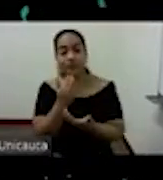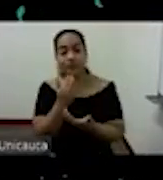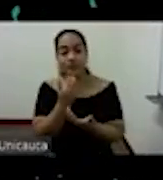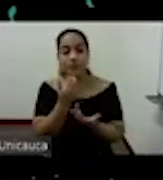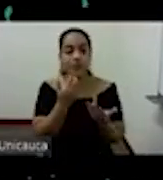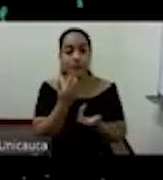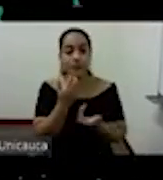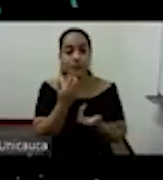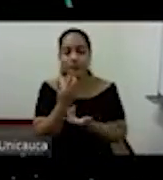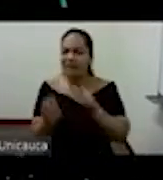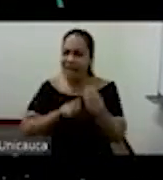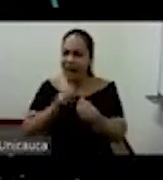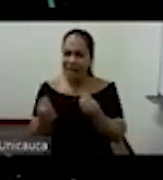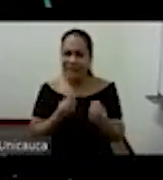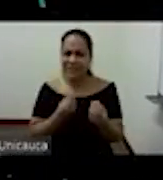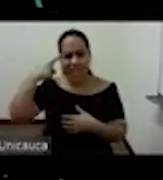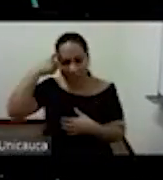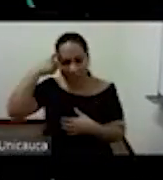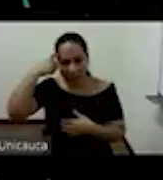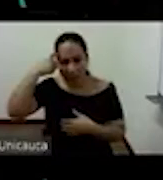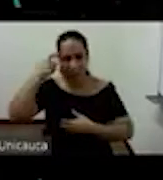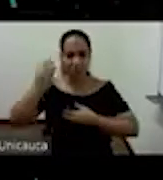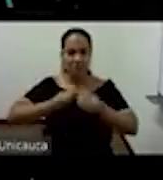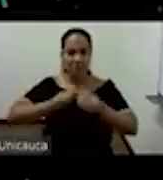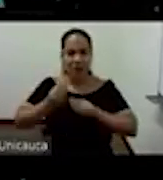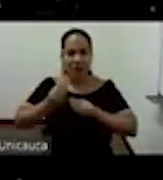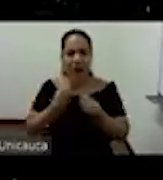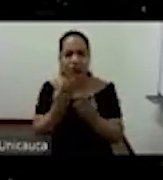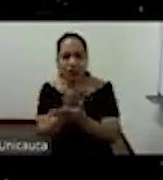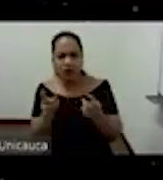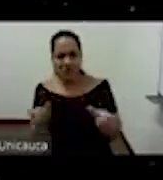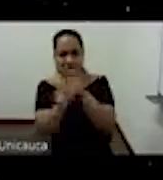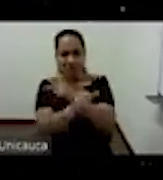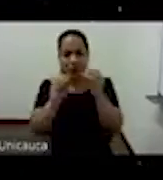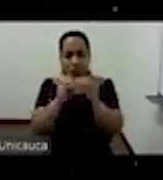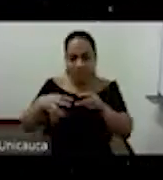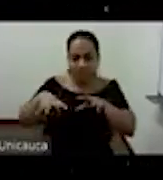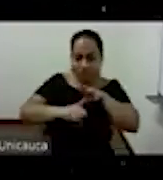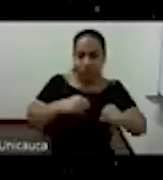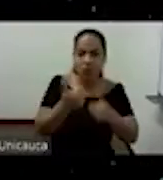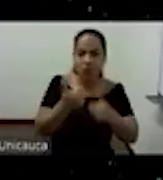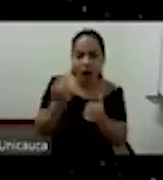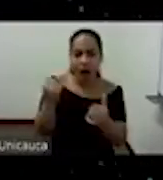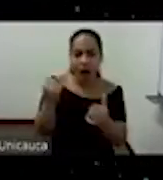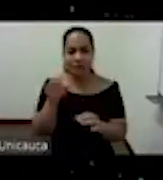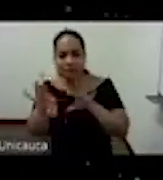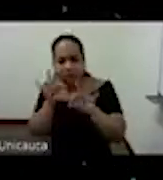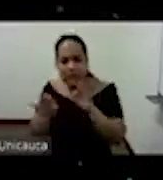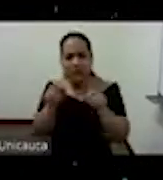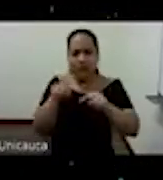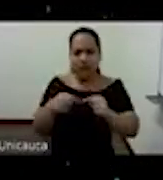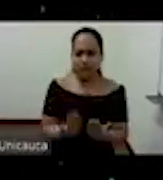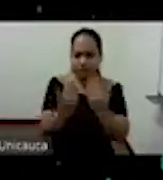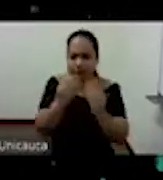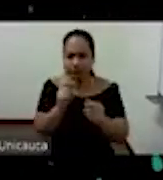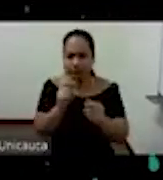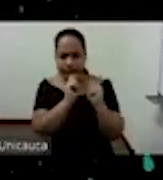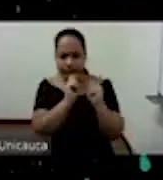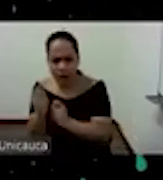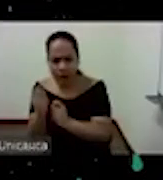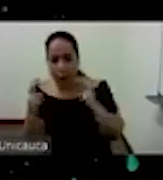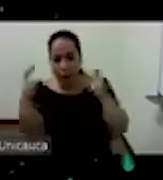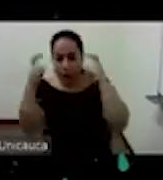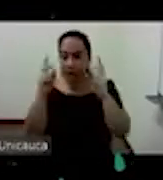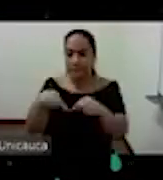hace como un desafío hacia las epistemologías dominantes en cuanto a la identificación y validez de los conocimientos y de